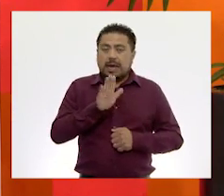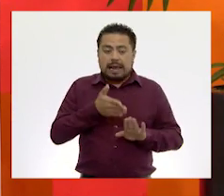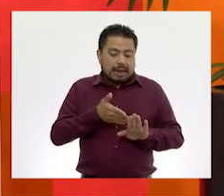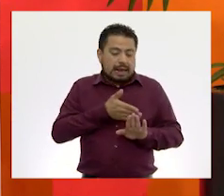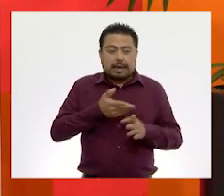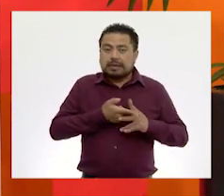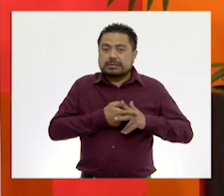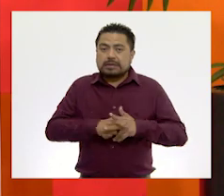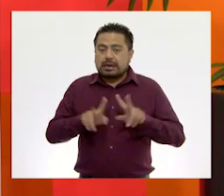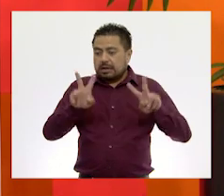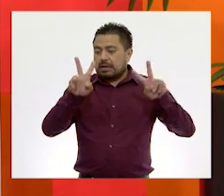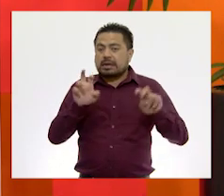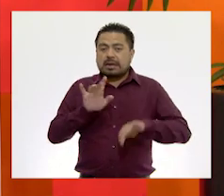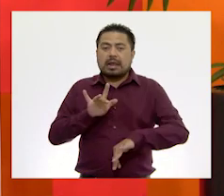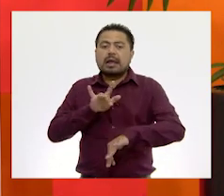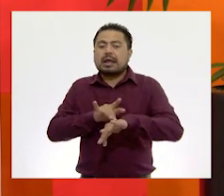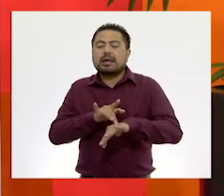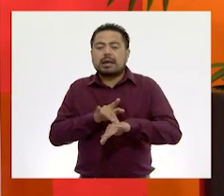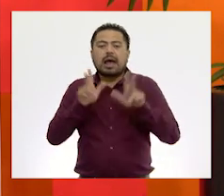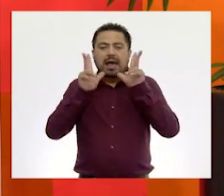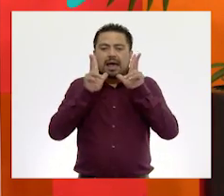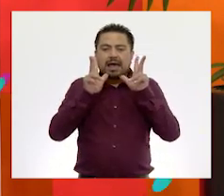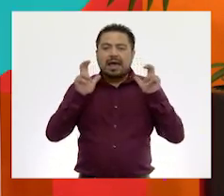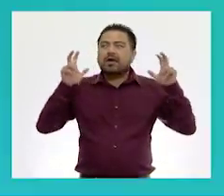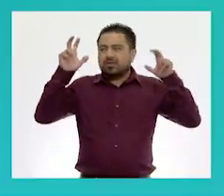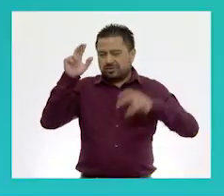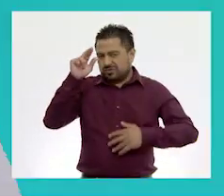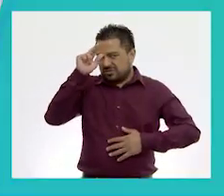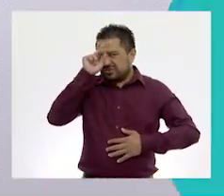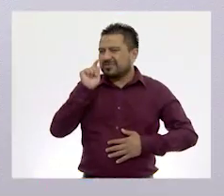de iniciar con este tema, vayamos con Ajo Listo.